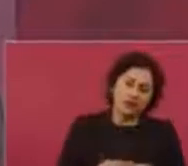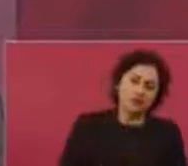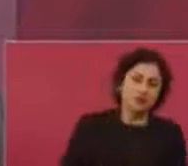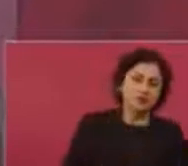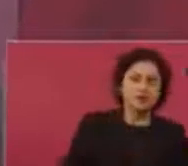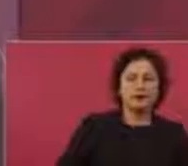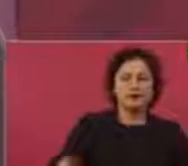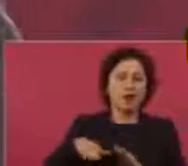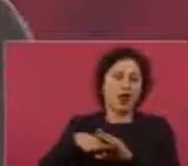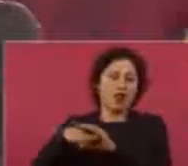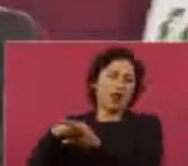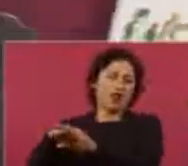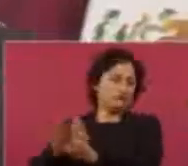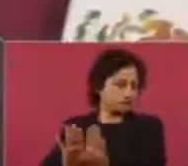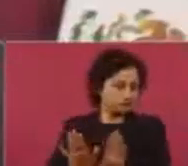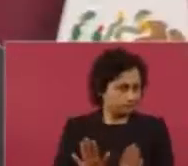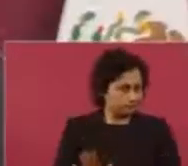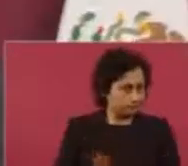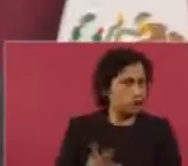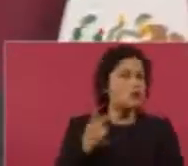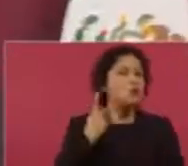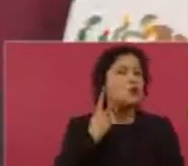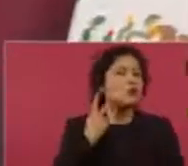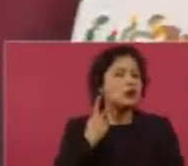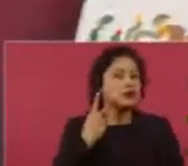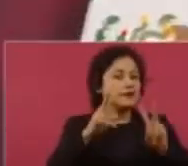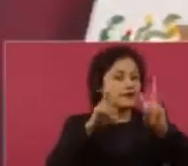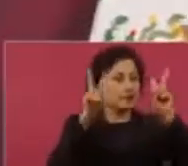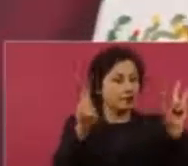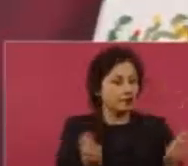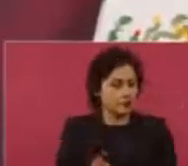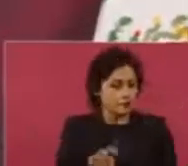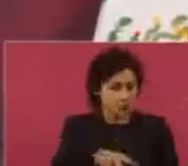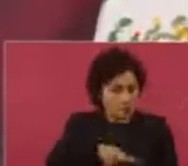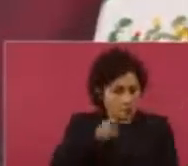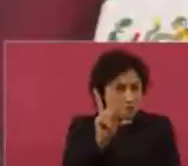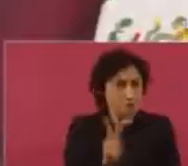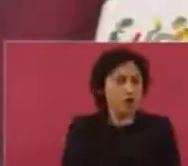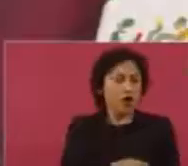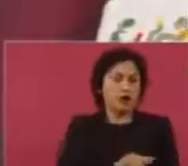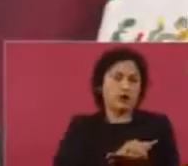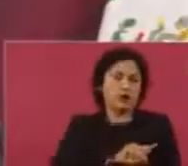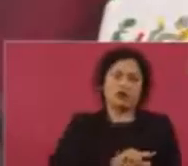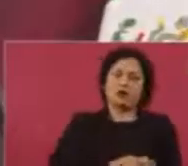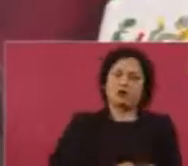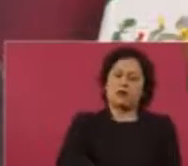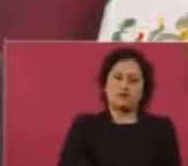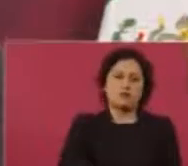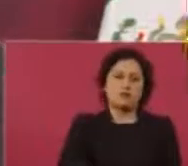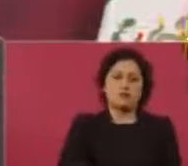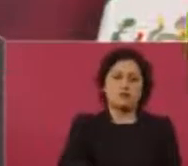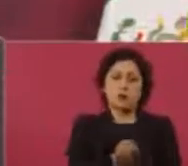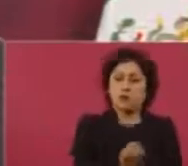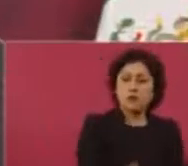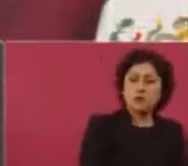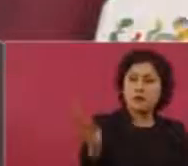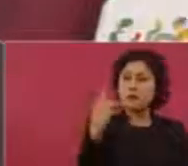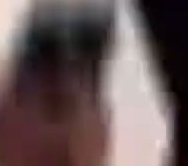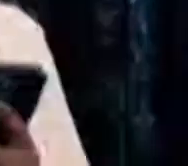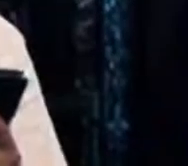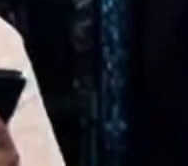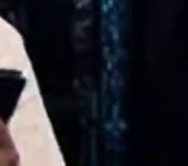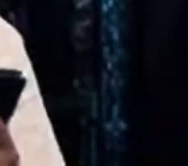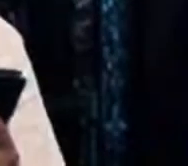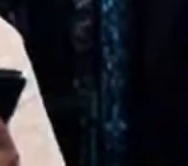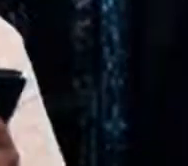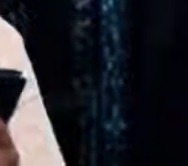esta mañana el presidente Andrés Manuel López Obrador aclaró que no entregará la presidencia de la alianza del Pacífico a la actual mandataria peruana